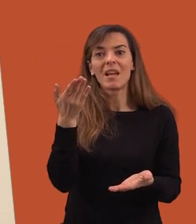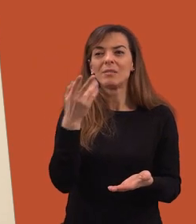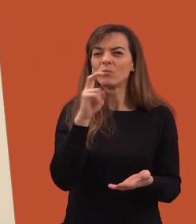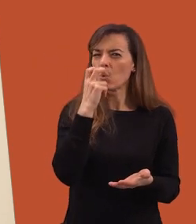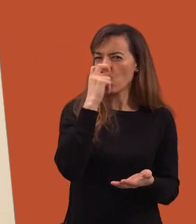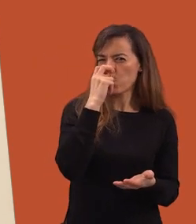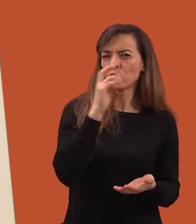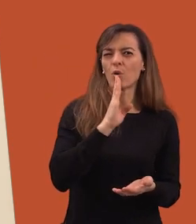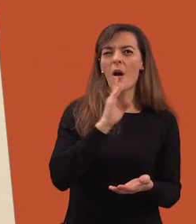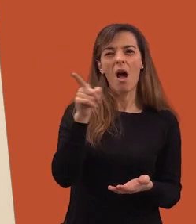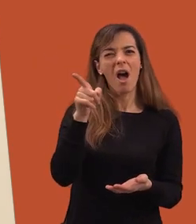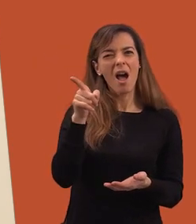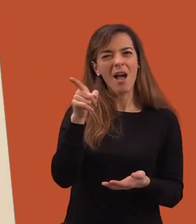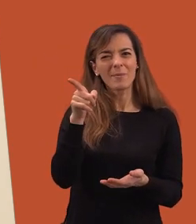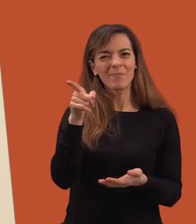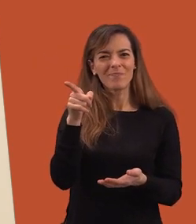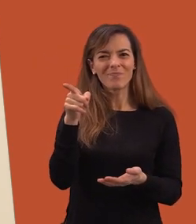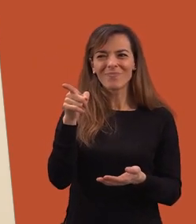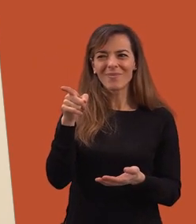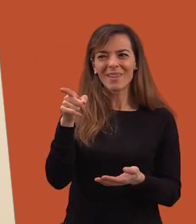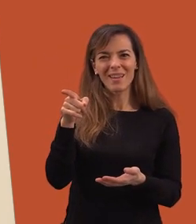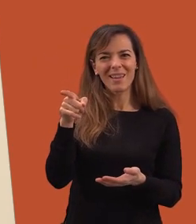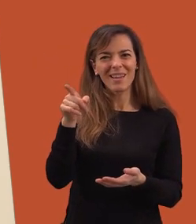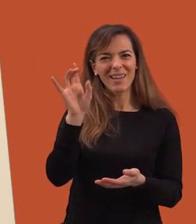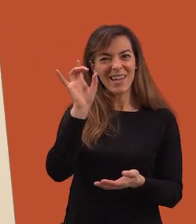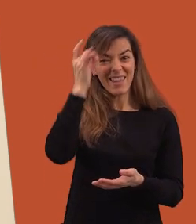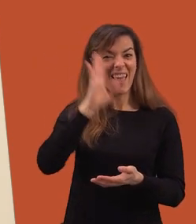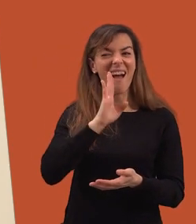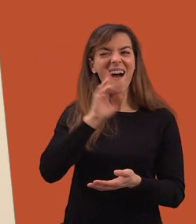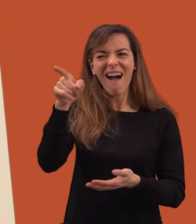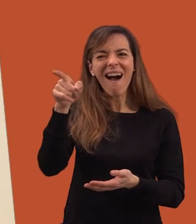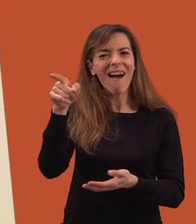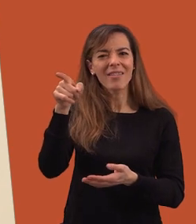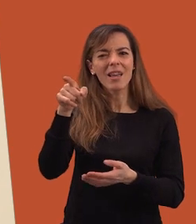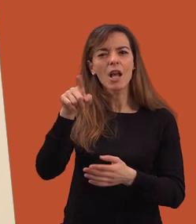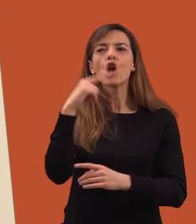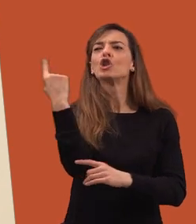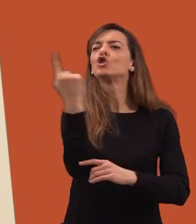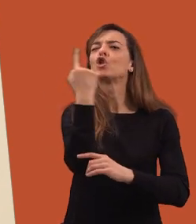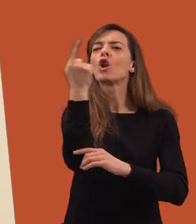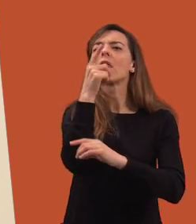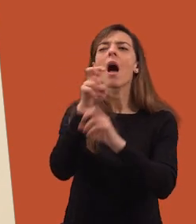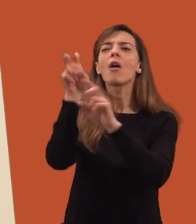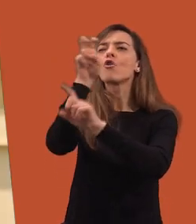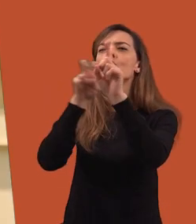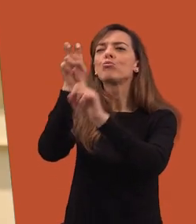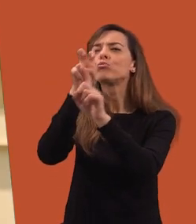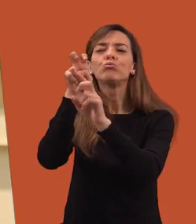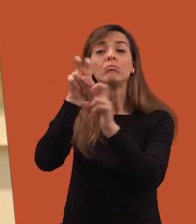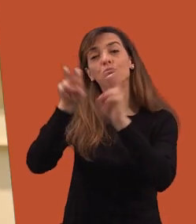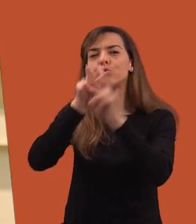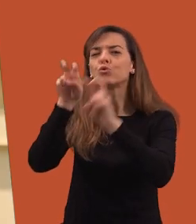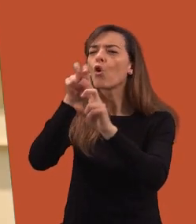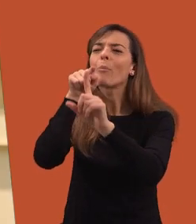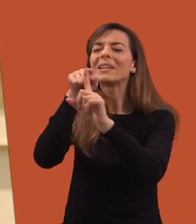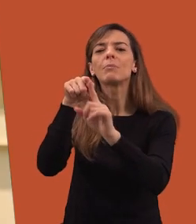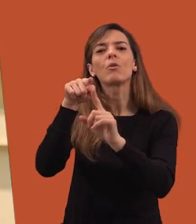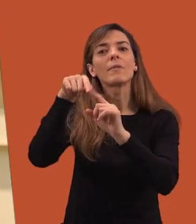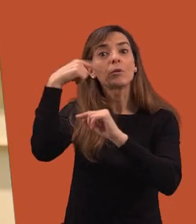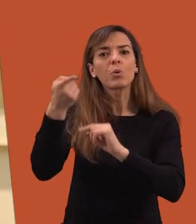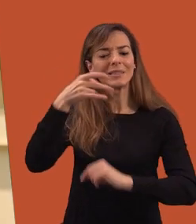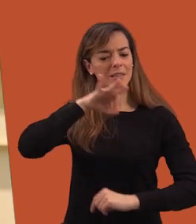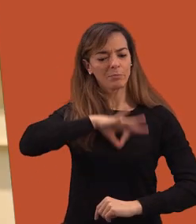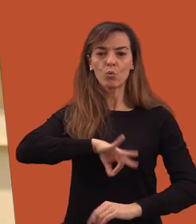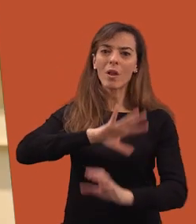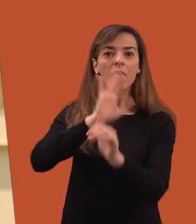curioso que este tipo de iniciativas de buscar la soledad para buscar la espiritualidad eso ha